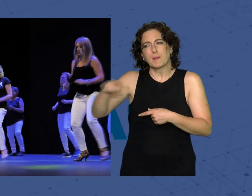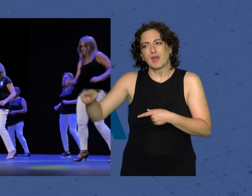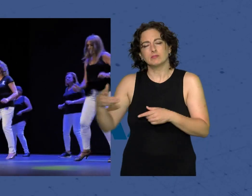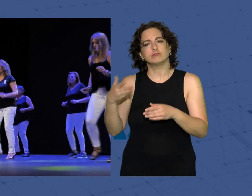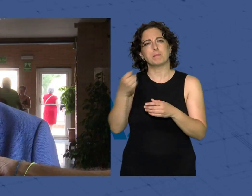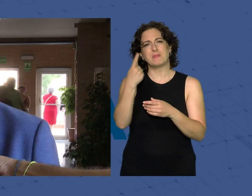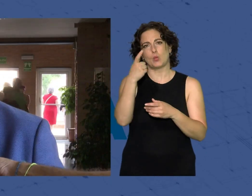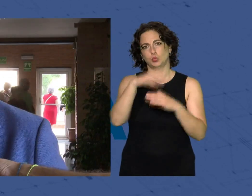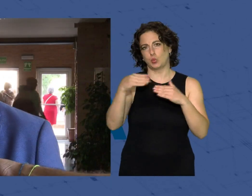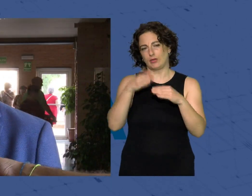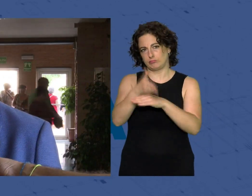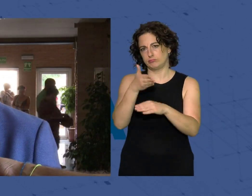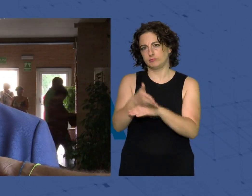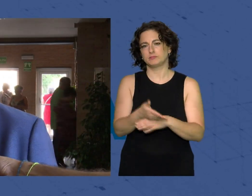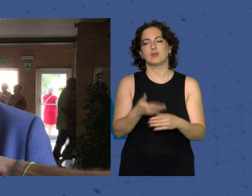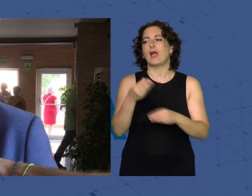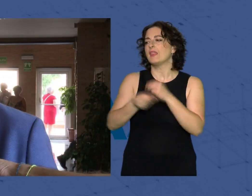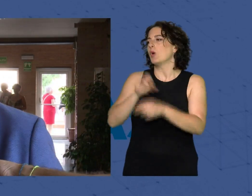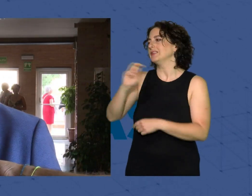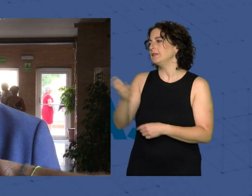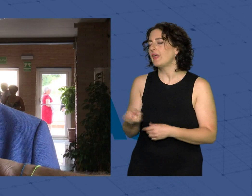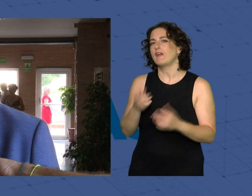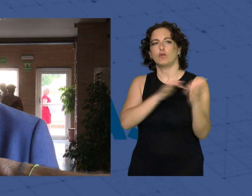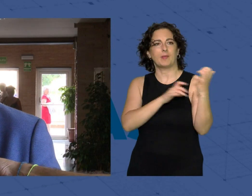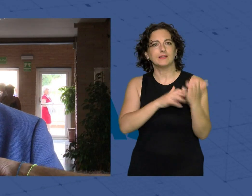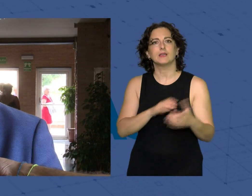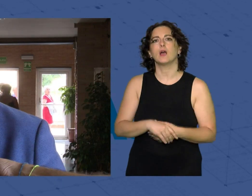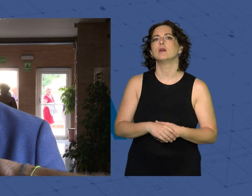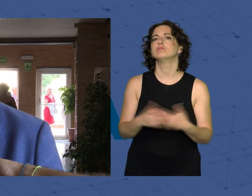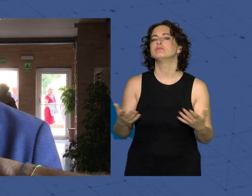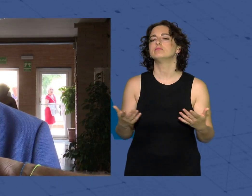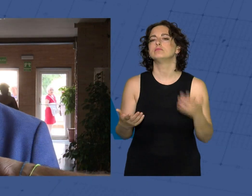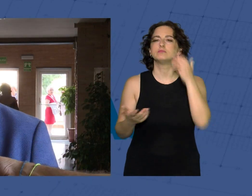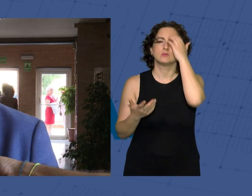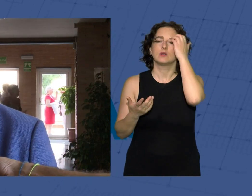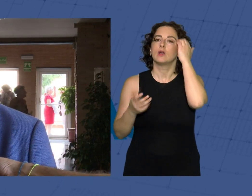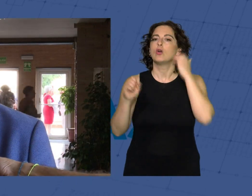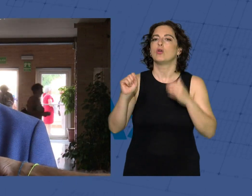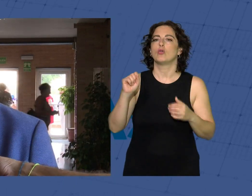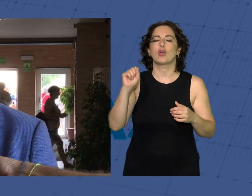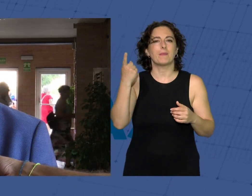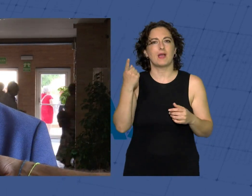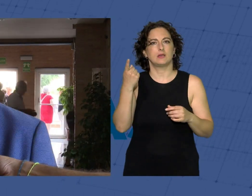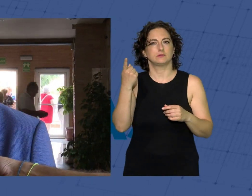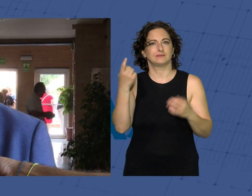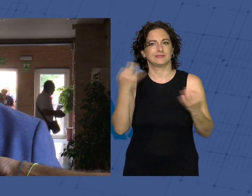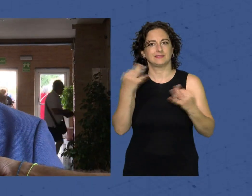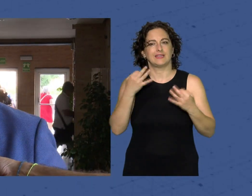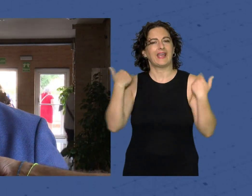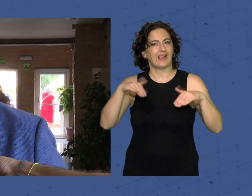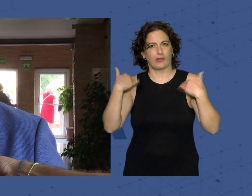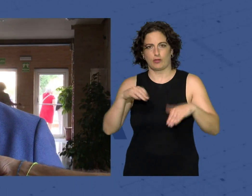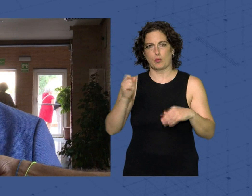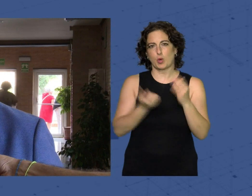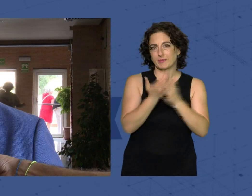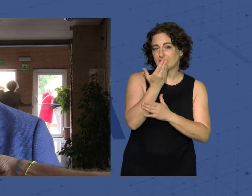millar de usuarios hace actividades informática y lo que más suena de todo es el ejercicio en la jornada de